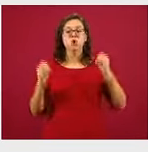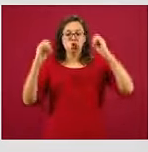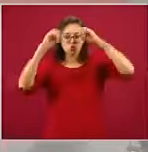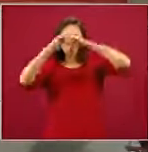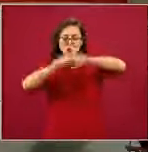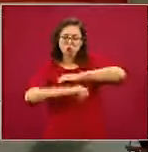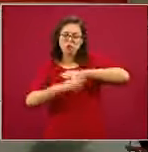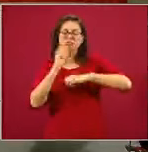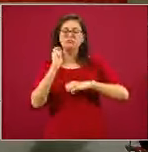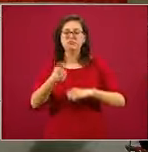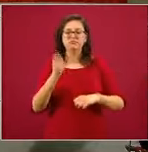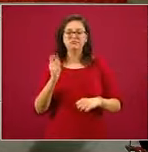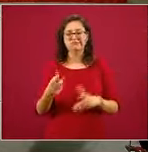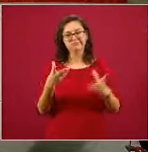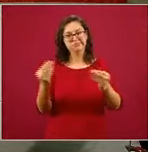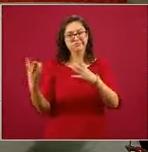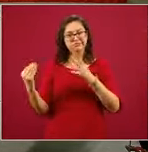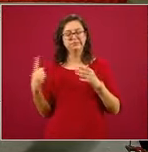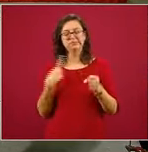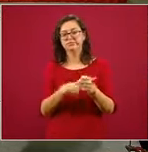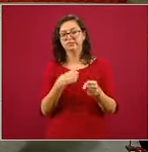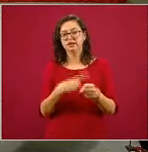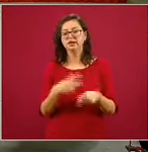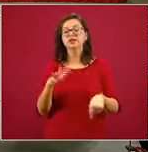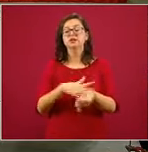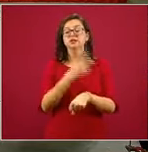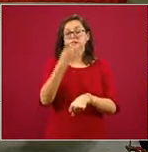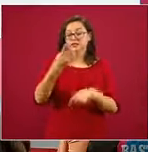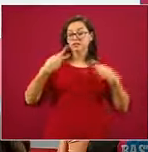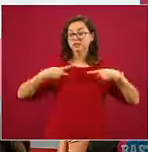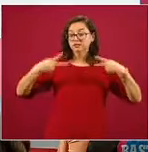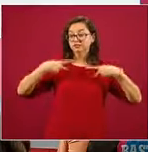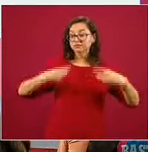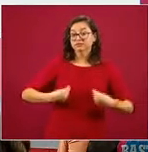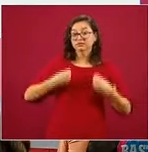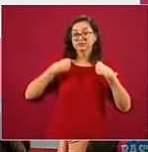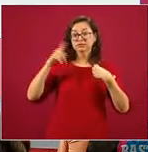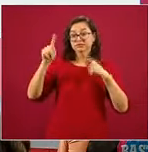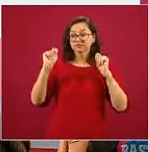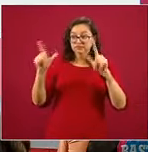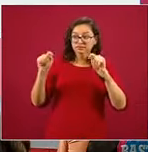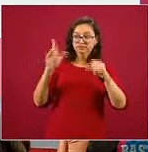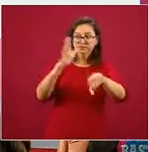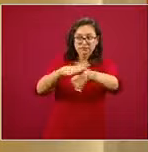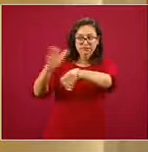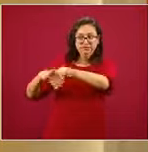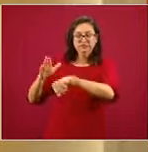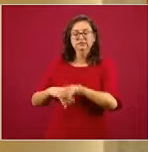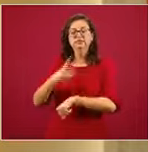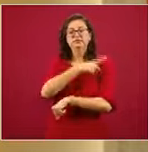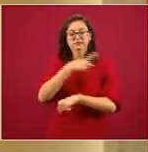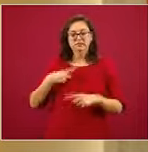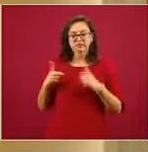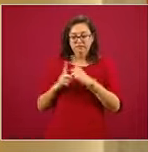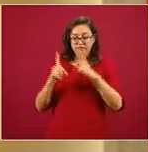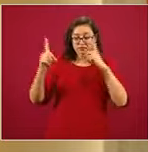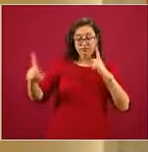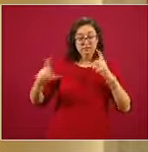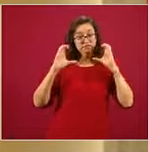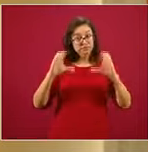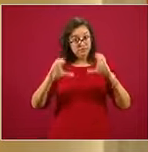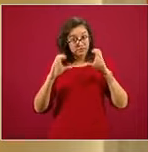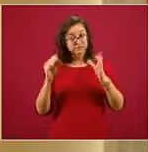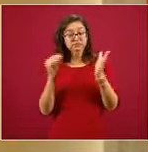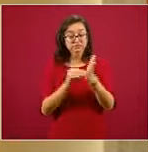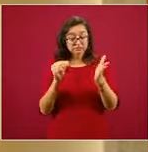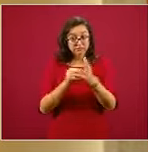importante. Por eso todavía el llamado a los residentes de Tlaxcala a continuar aplicando las medidas de sana distancia y de prevención, porque todavía